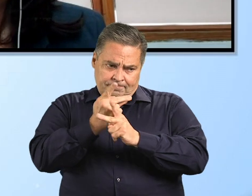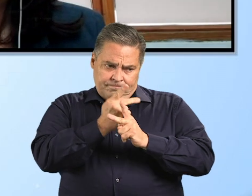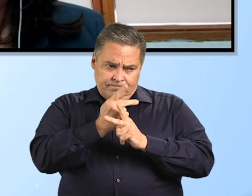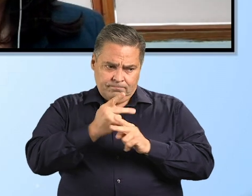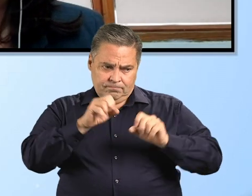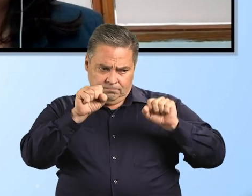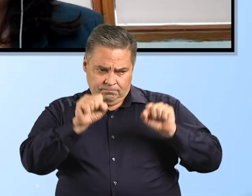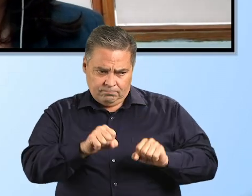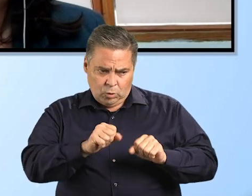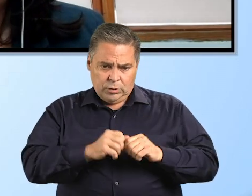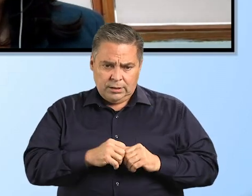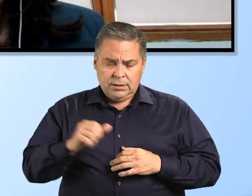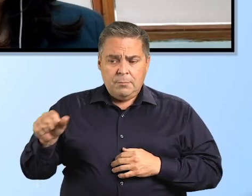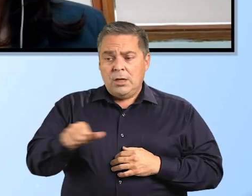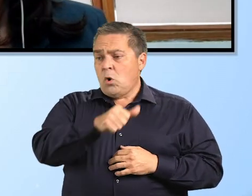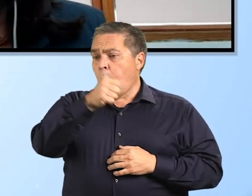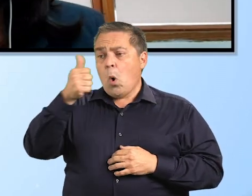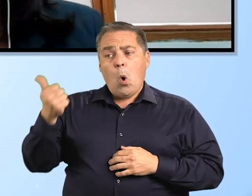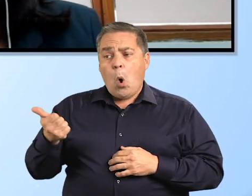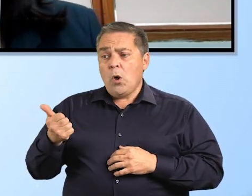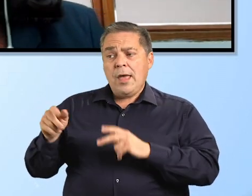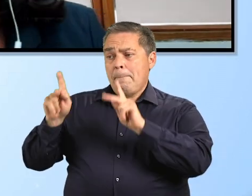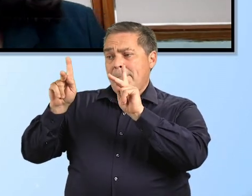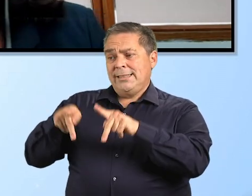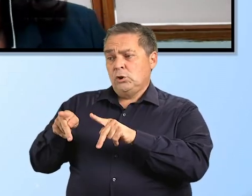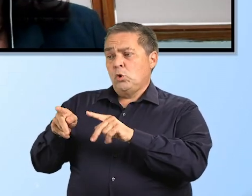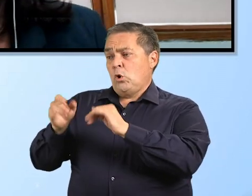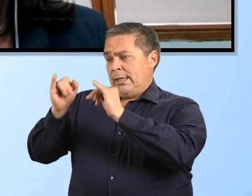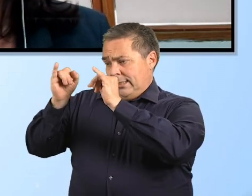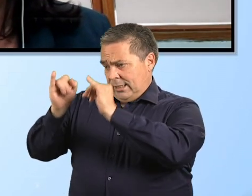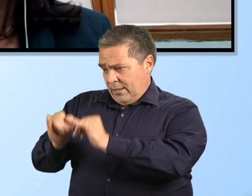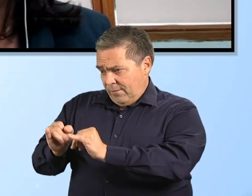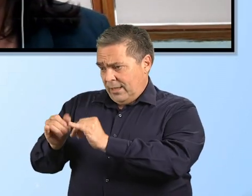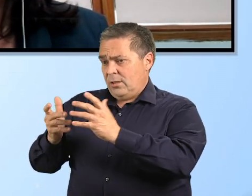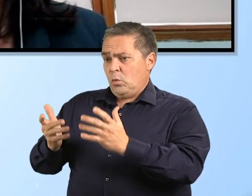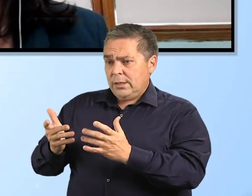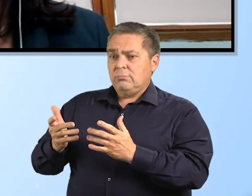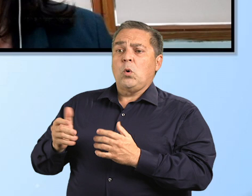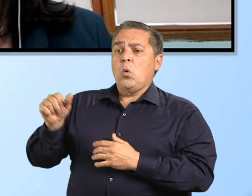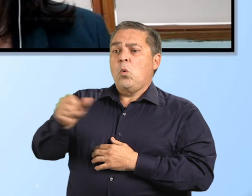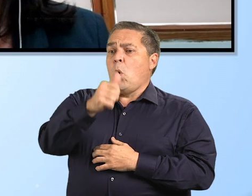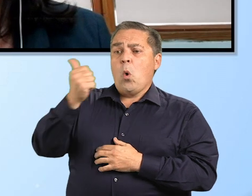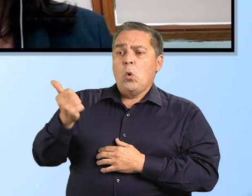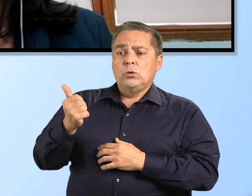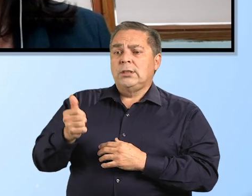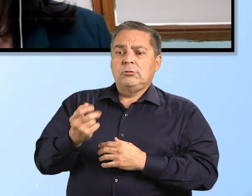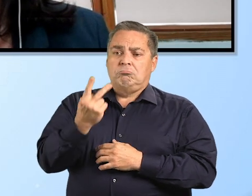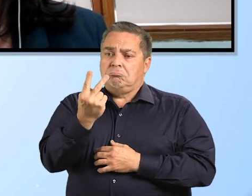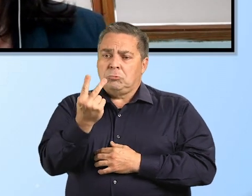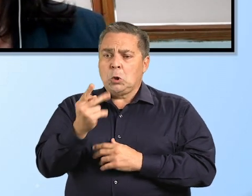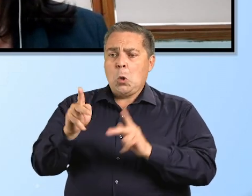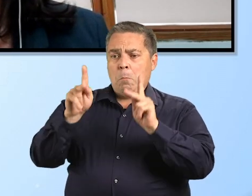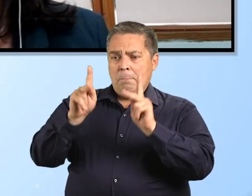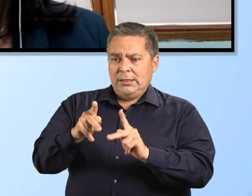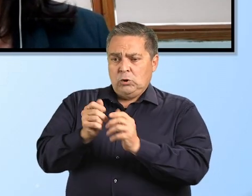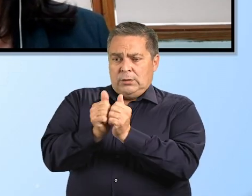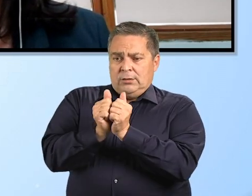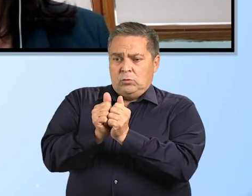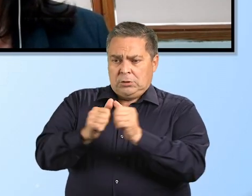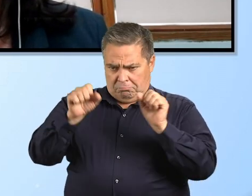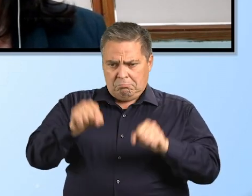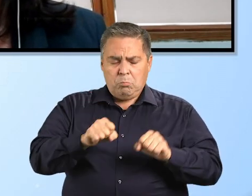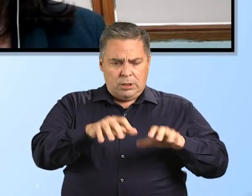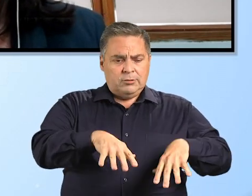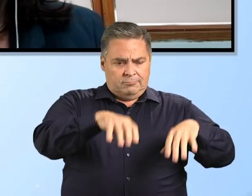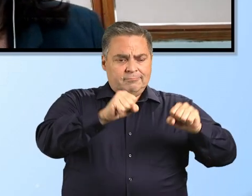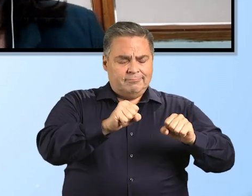parejas afectivas análogas a la conyugal o una persona sola puede adoptar en Puerto Rico. ¿Y cuál es el rol del Departamento de la Familia